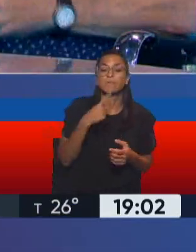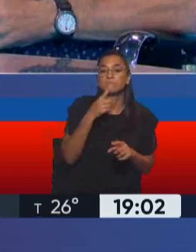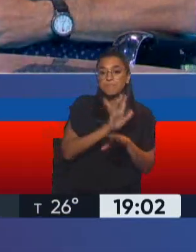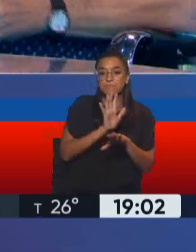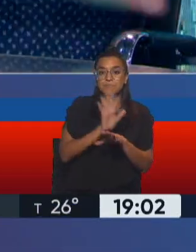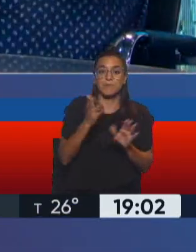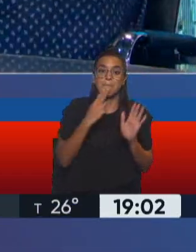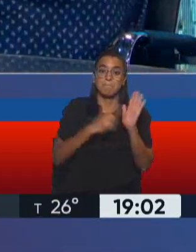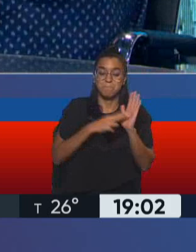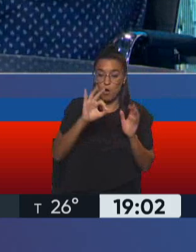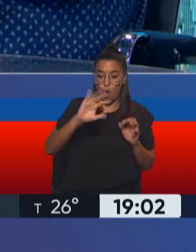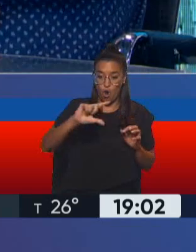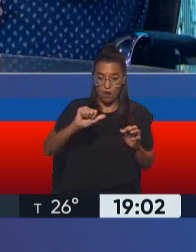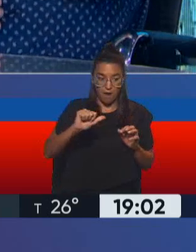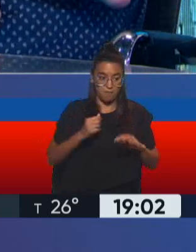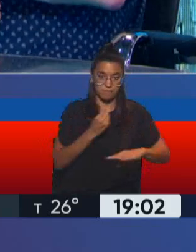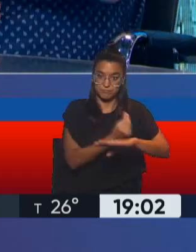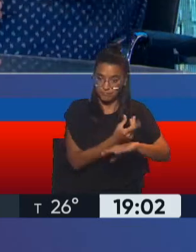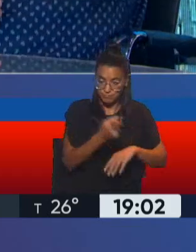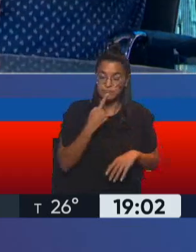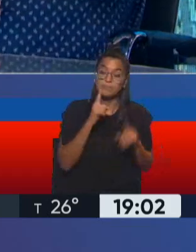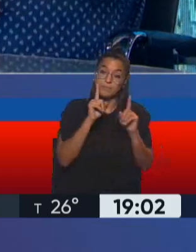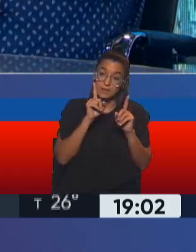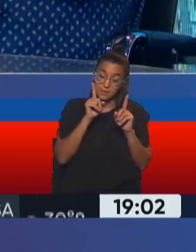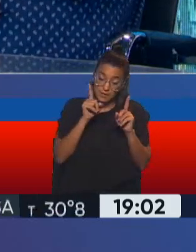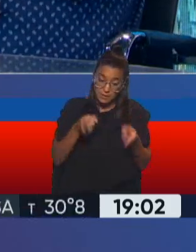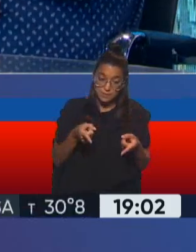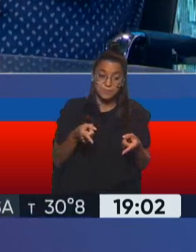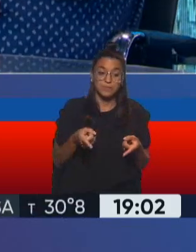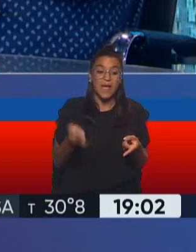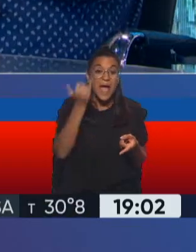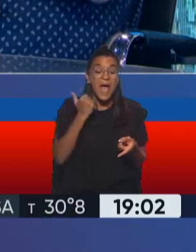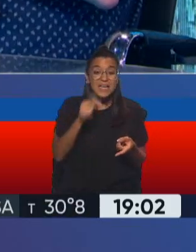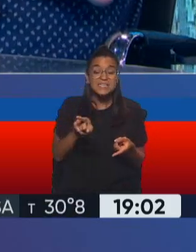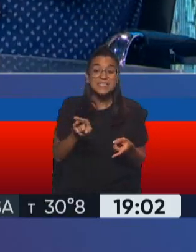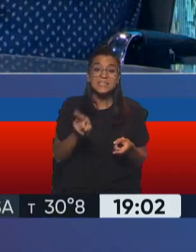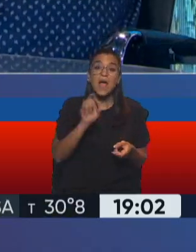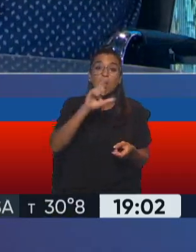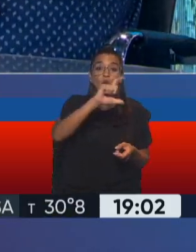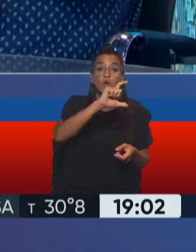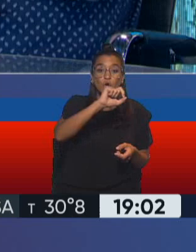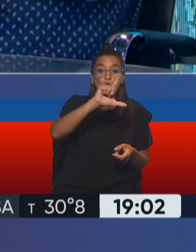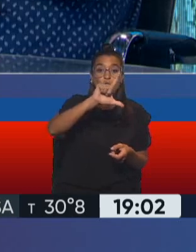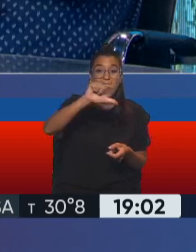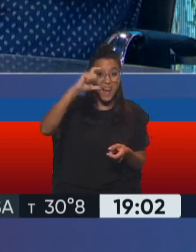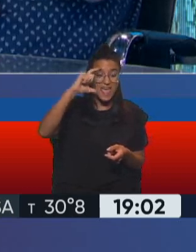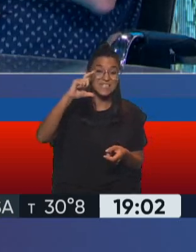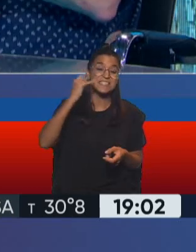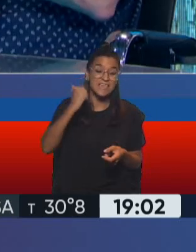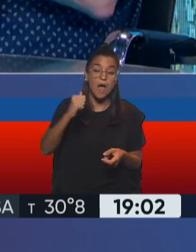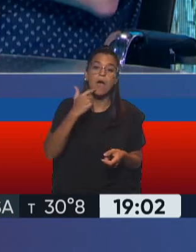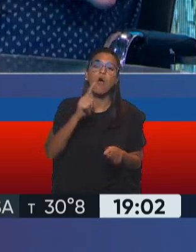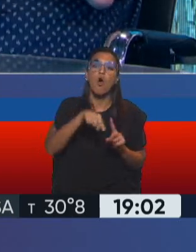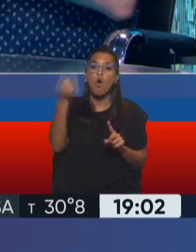empresa Oca, que a su vez, ya estando a nombre de Colella, absorbe su otra